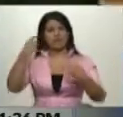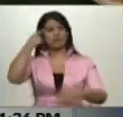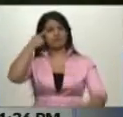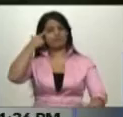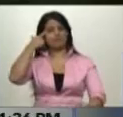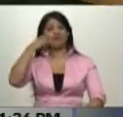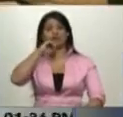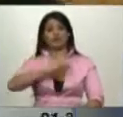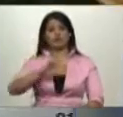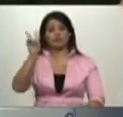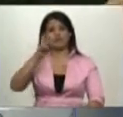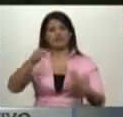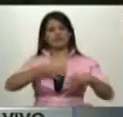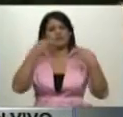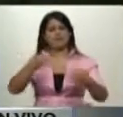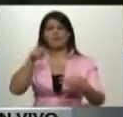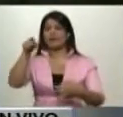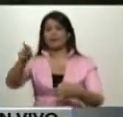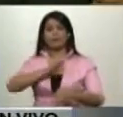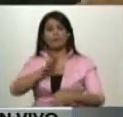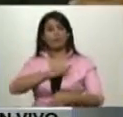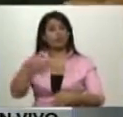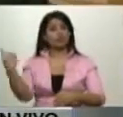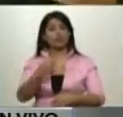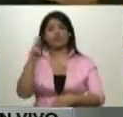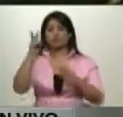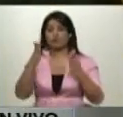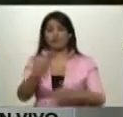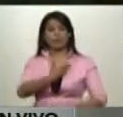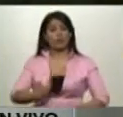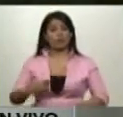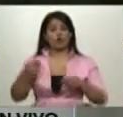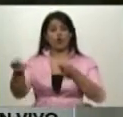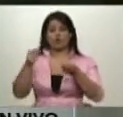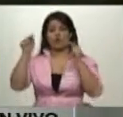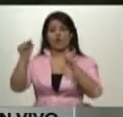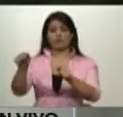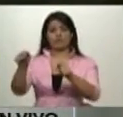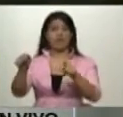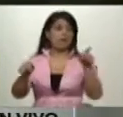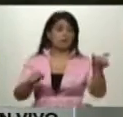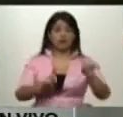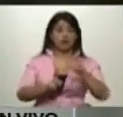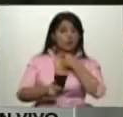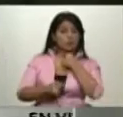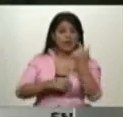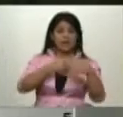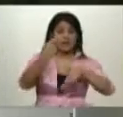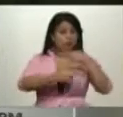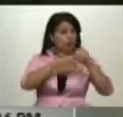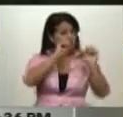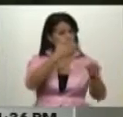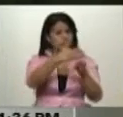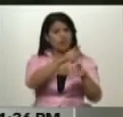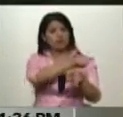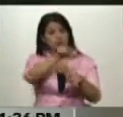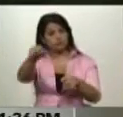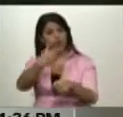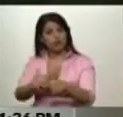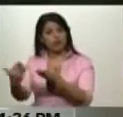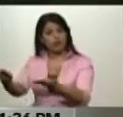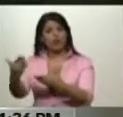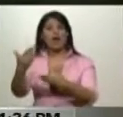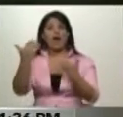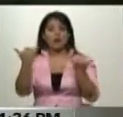en la historia venezolana, nos pertenece a todos los venezolanos, incluso a los que no comparten el proyecto revolucionario y que hoy están siendo amparados,